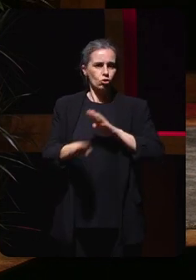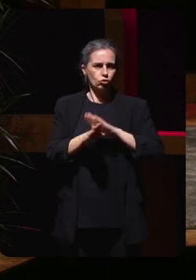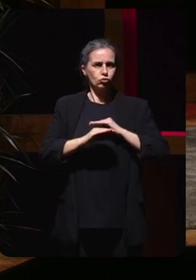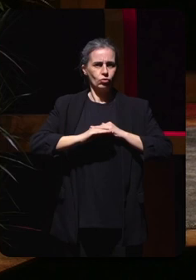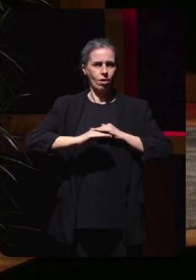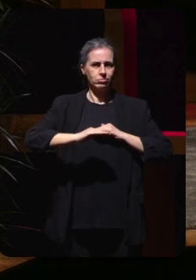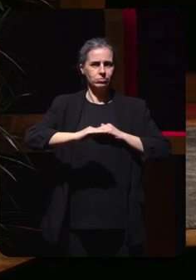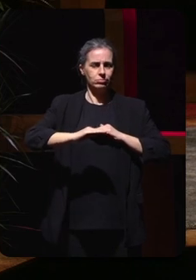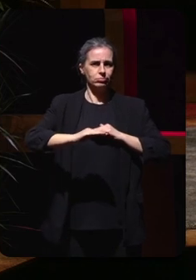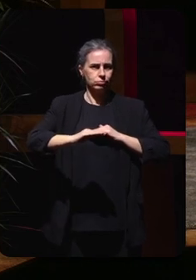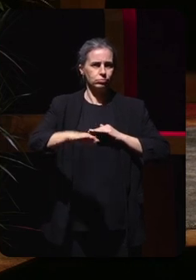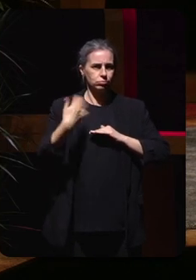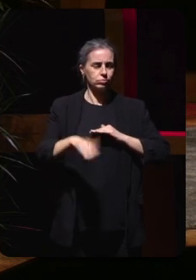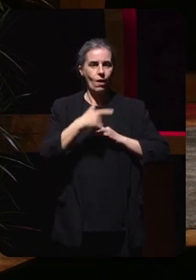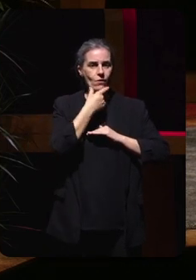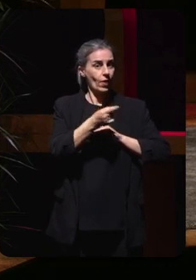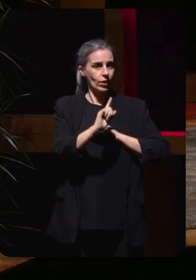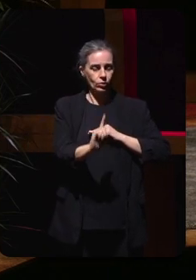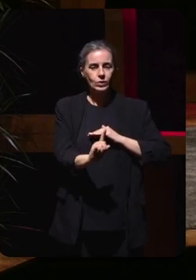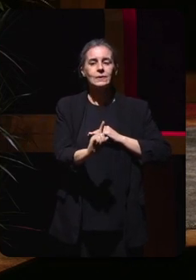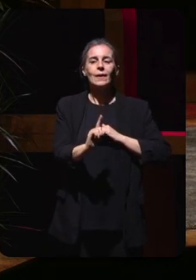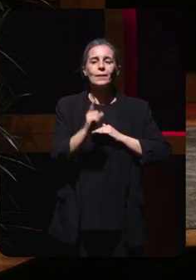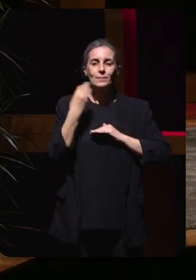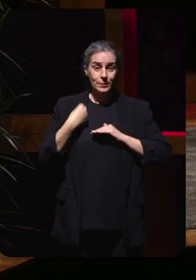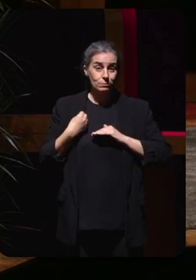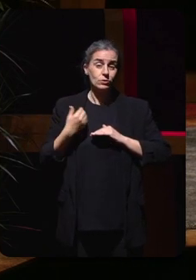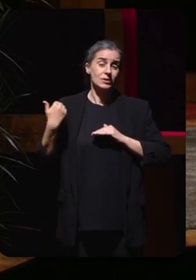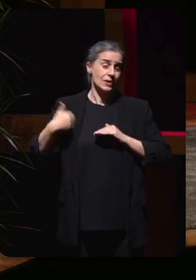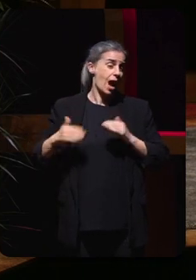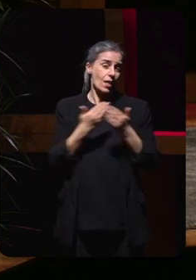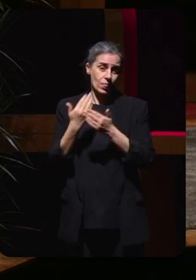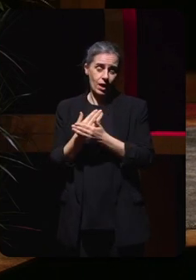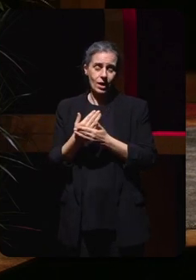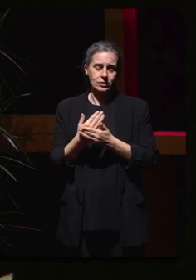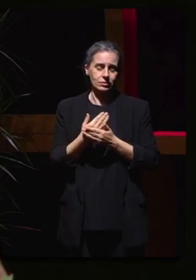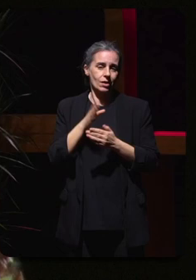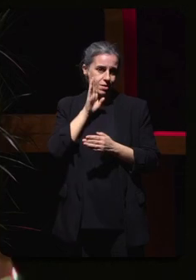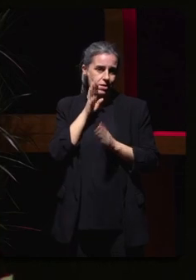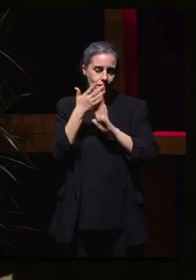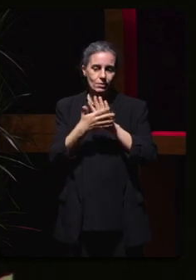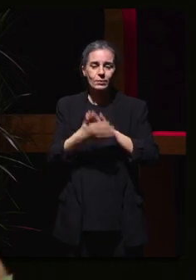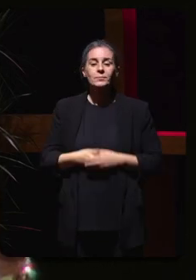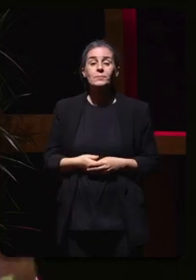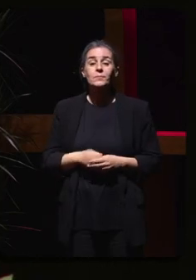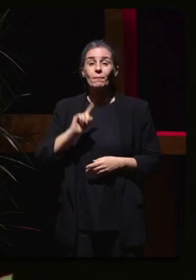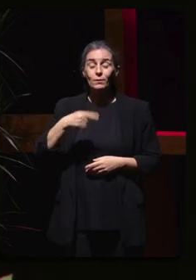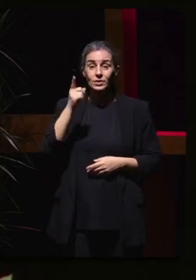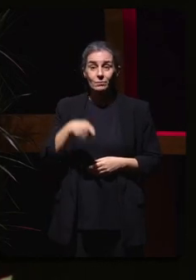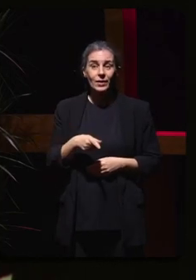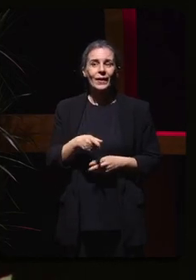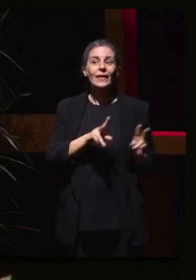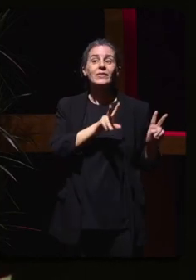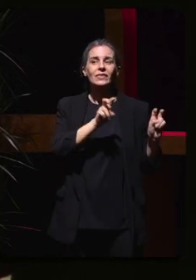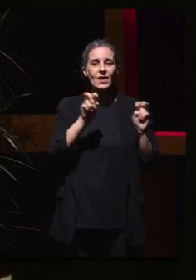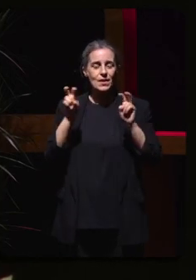porque eso tampoco era nada fácil, y eso ya se ha visto, yo creo, que se ha estado diciendo estos días, ¿no? Y después, hacerte con temas,